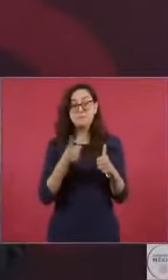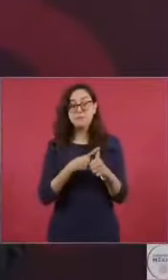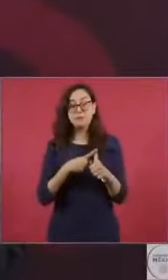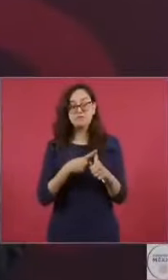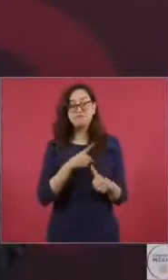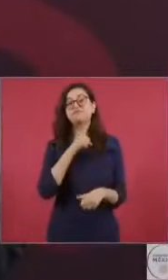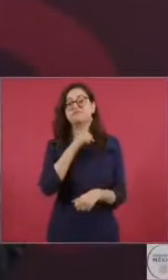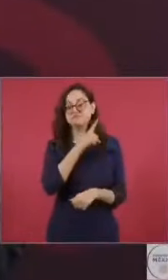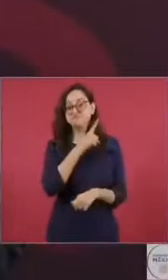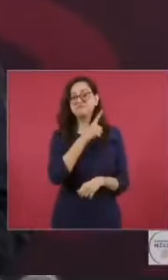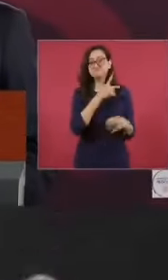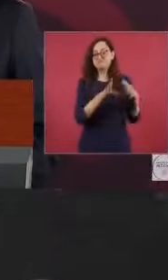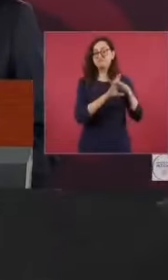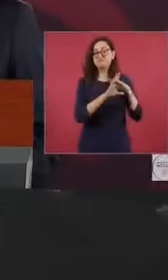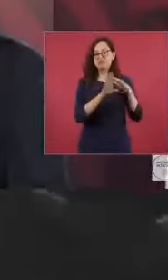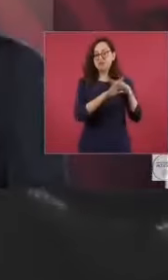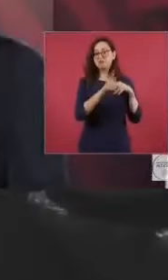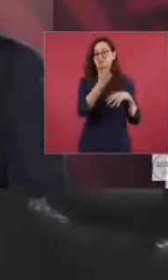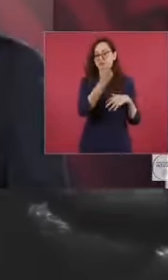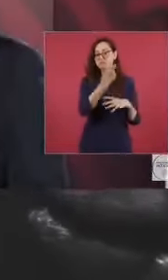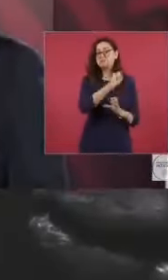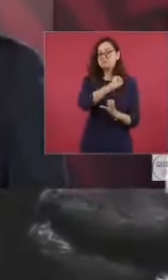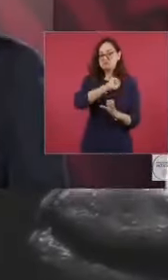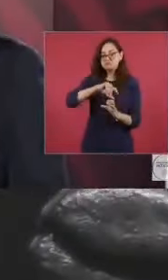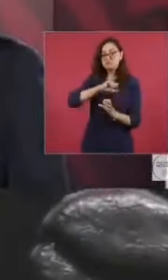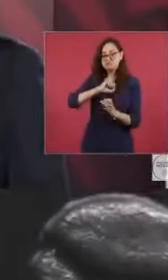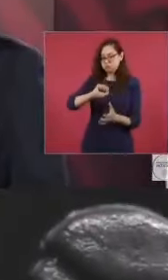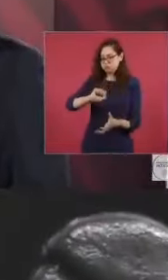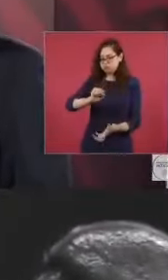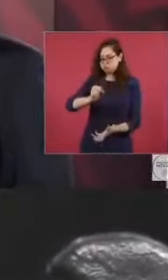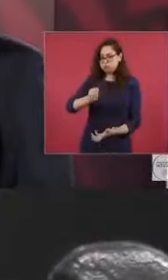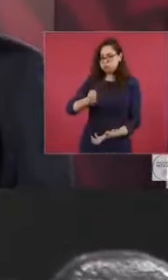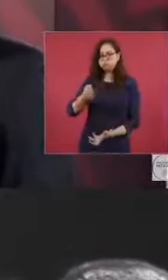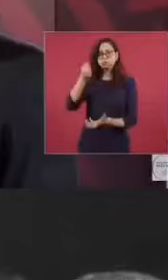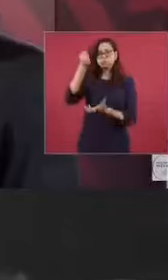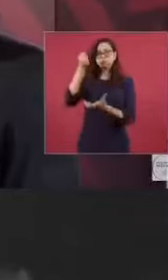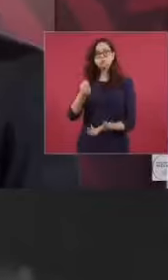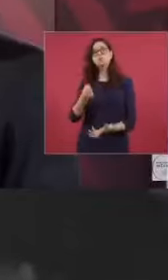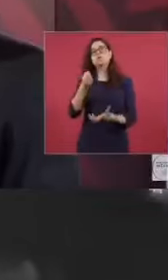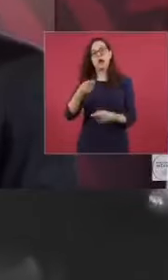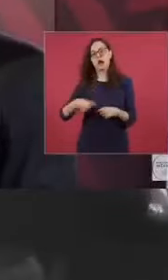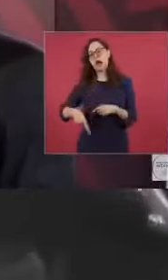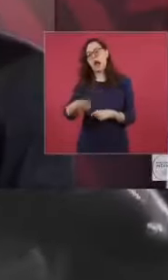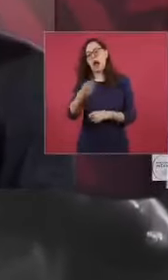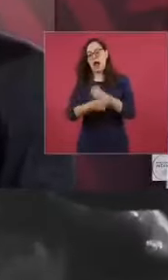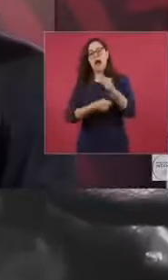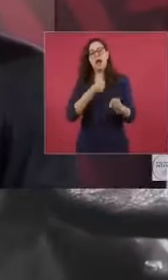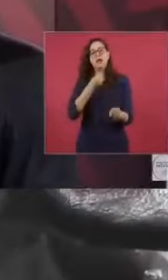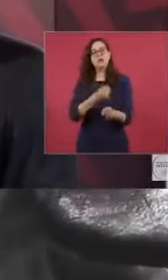ustedes hacen. Levantan dos países. Eso que jamás se les olvide. Que nunca se les olvide.